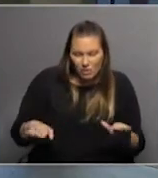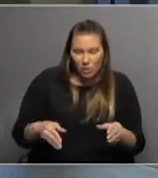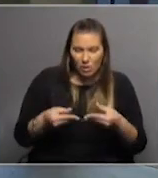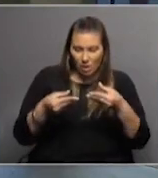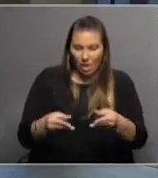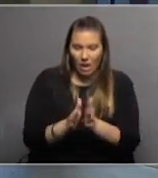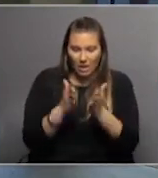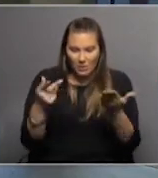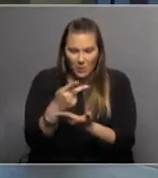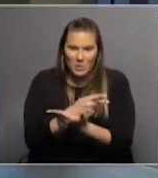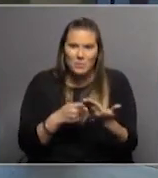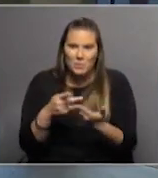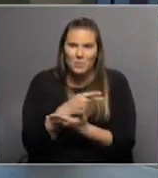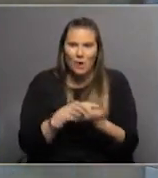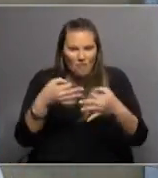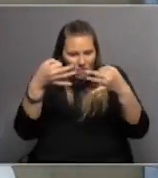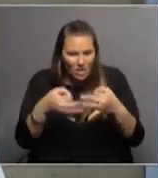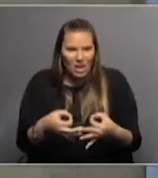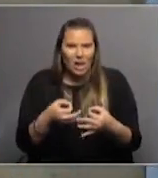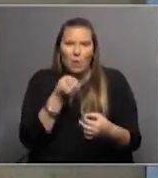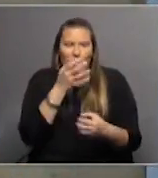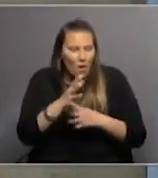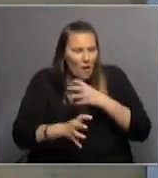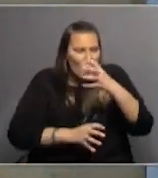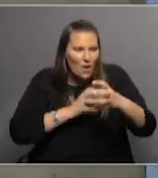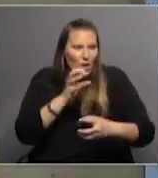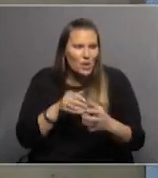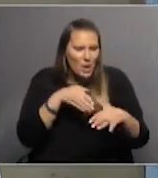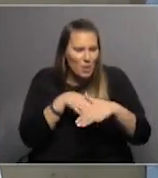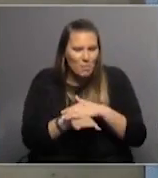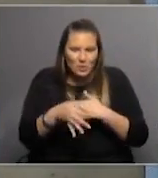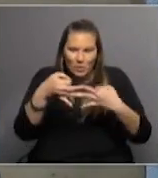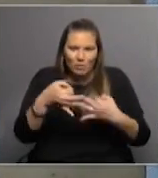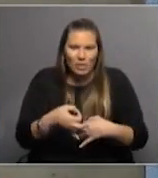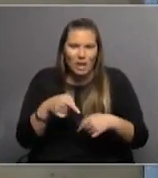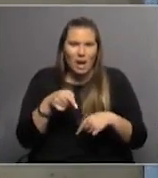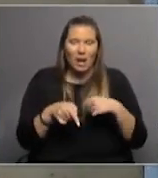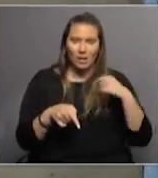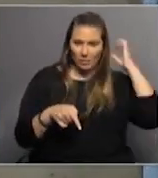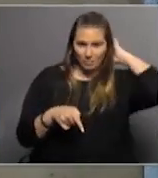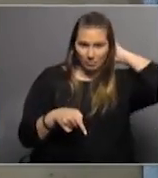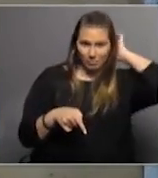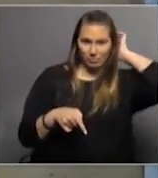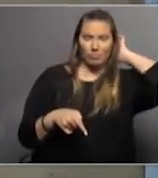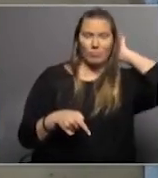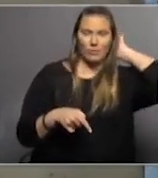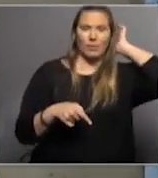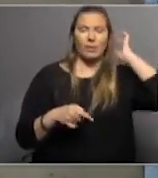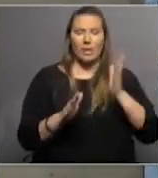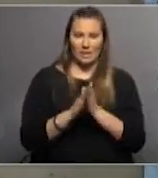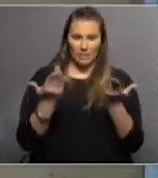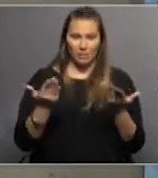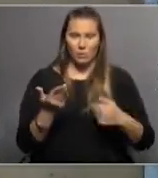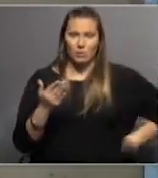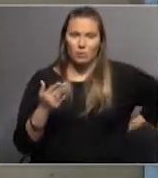presentás un libro ilustrado, bien hecho, con buenos colores, bien impreso. Y aquí se están haciendo libros para niños y para